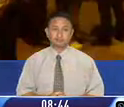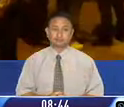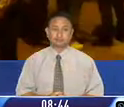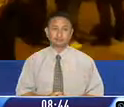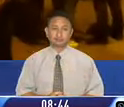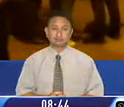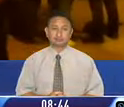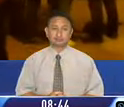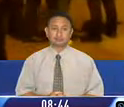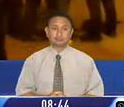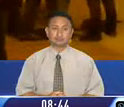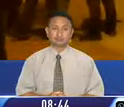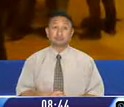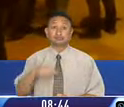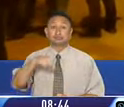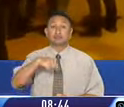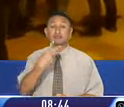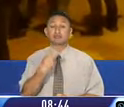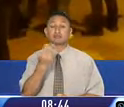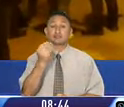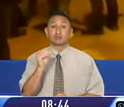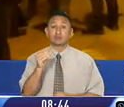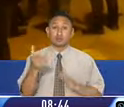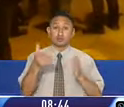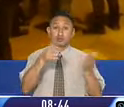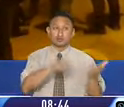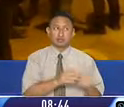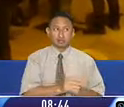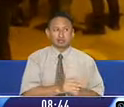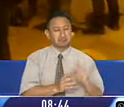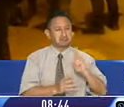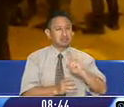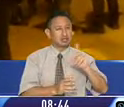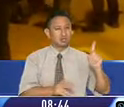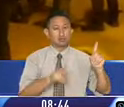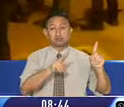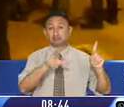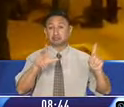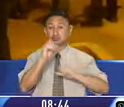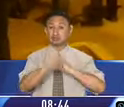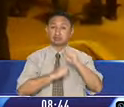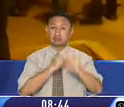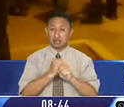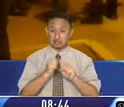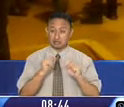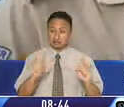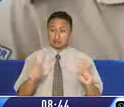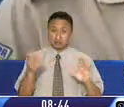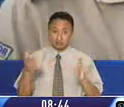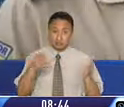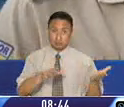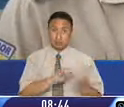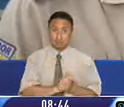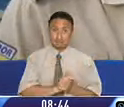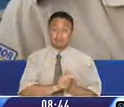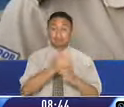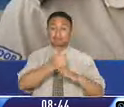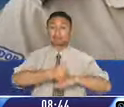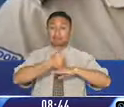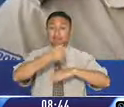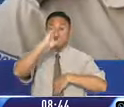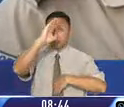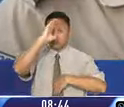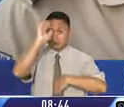La balacera dejó 2 jóvenes asesinados de más o menos 21 y 23 años de edad respectivamente. La Policía Nacional y su personal policial